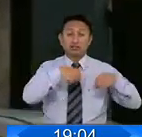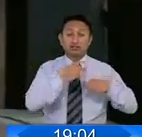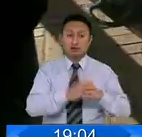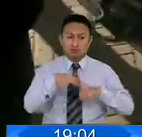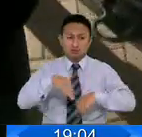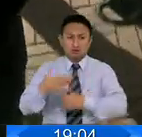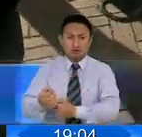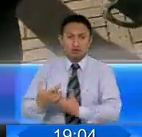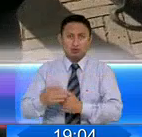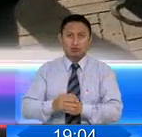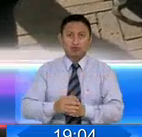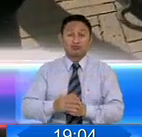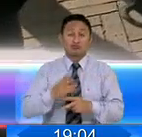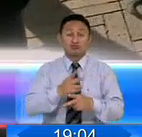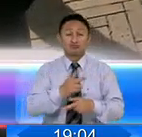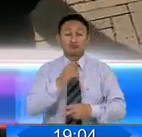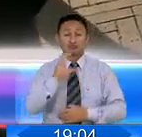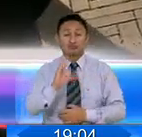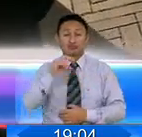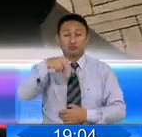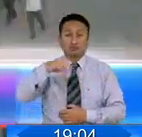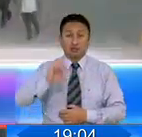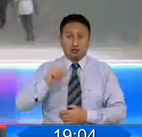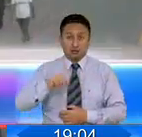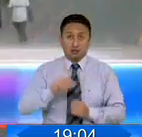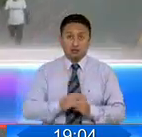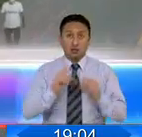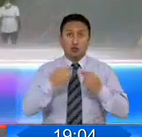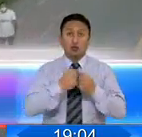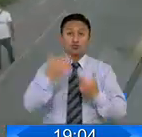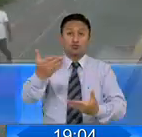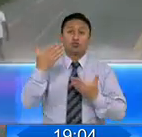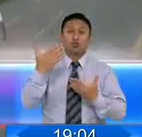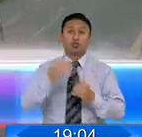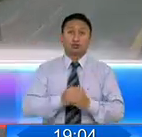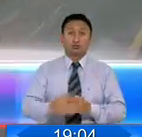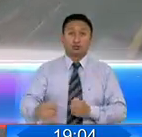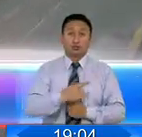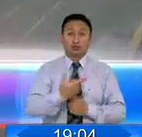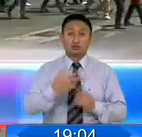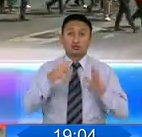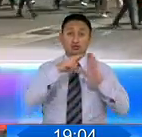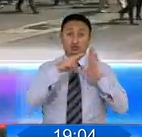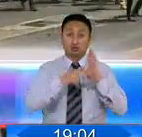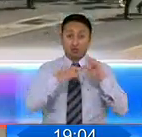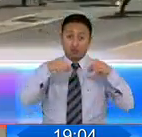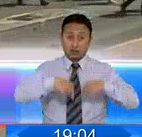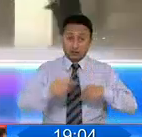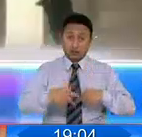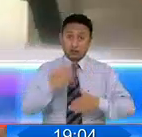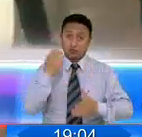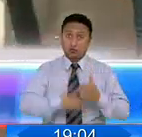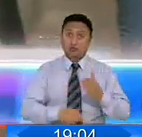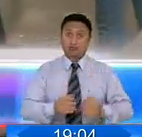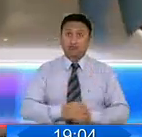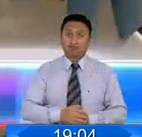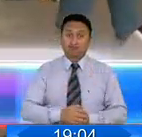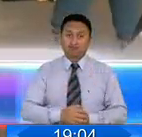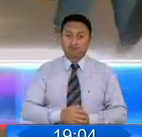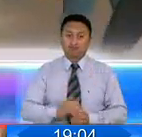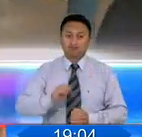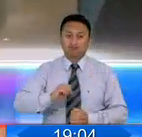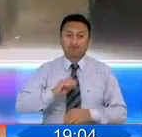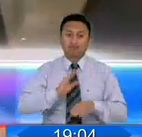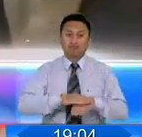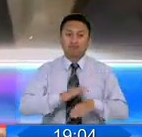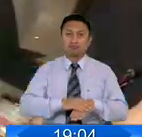del Consejo Nacional Electoral, que incluye partidos políticos que no han cumplido con los protocolos en esta campaña. Los informes es básicamente por la